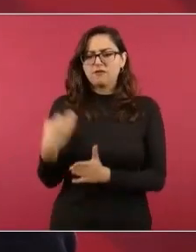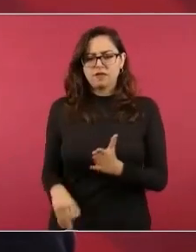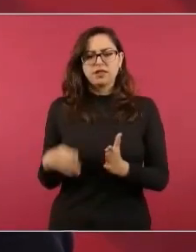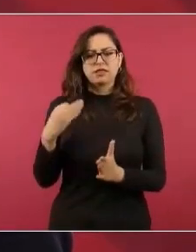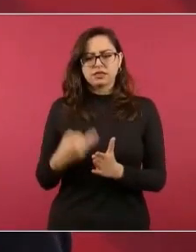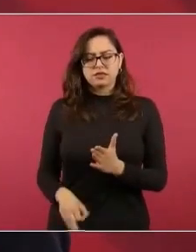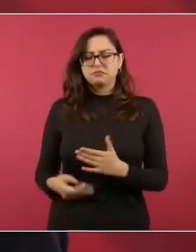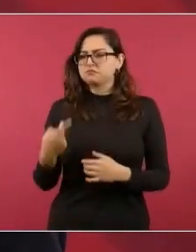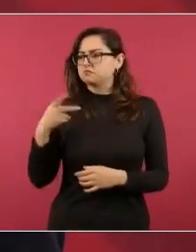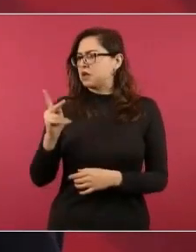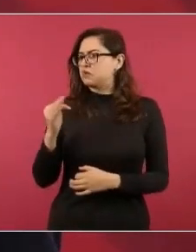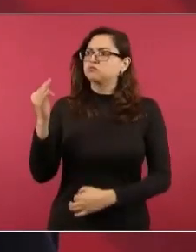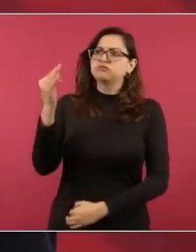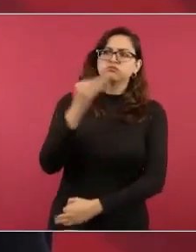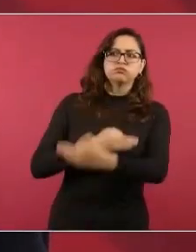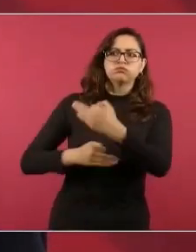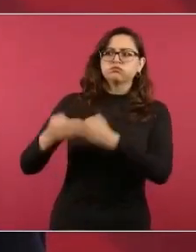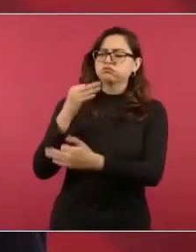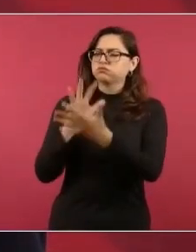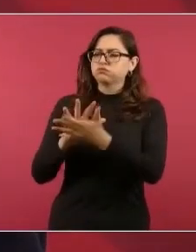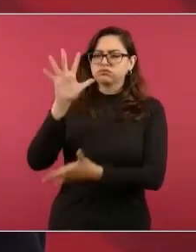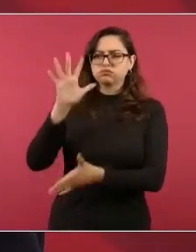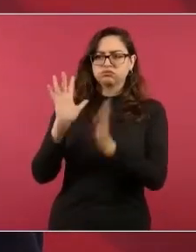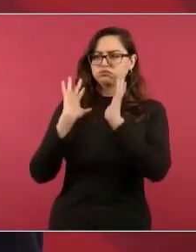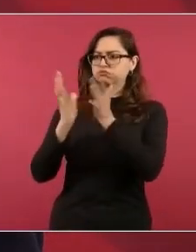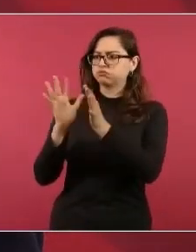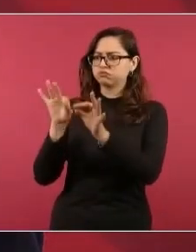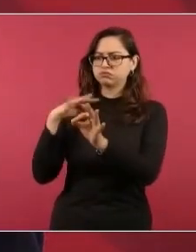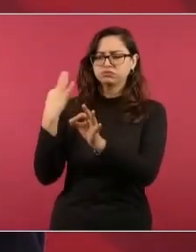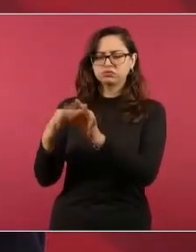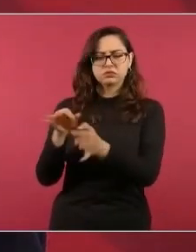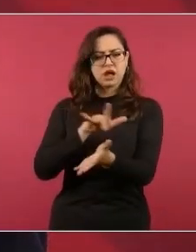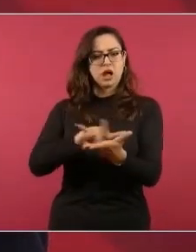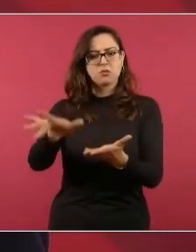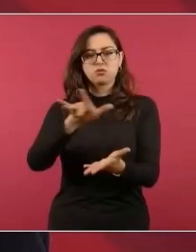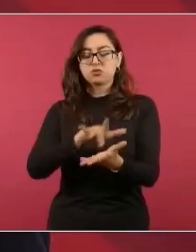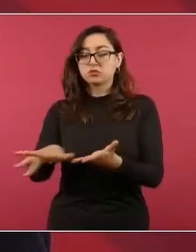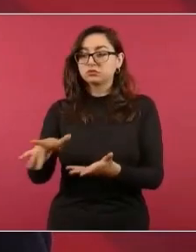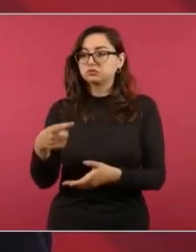Entonces, no hay pendientes.